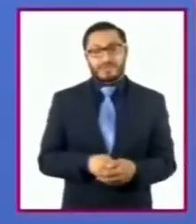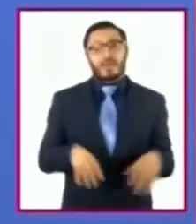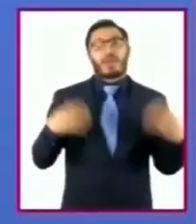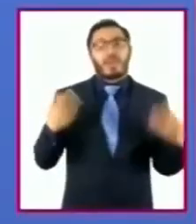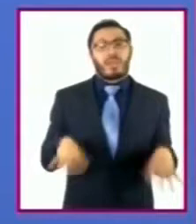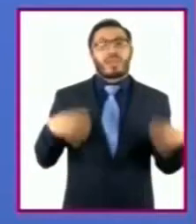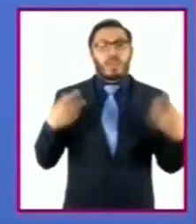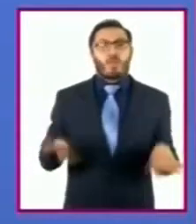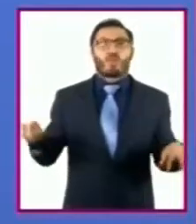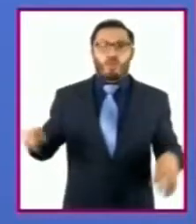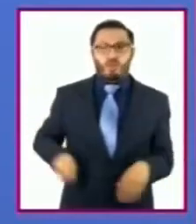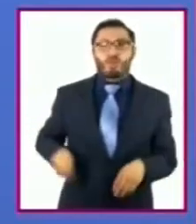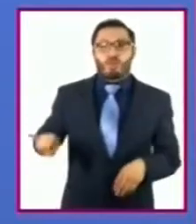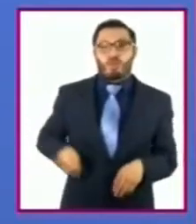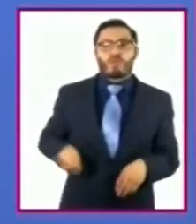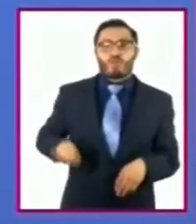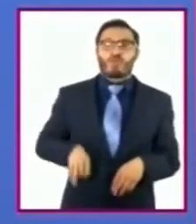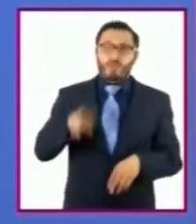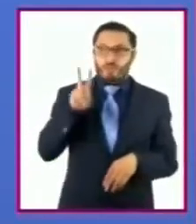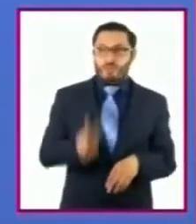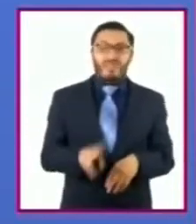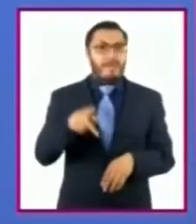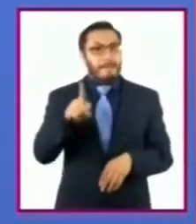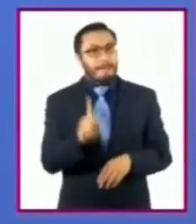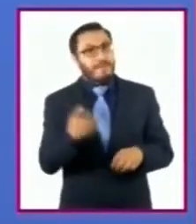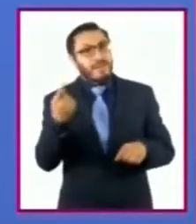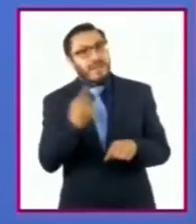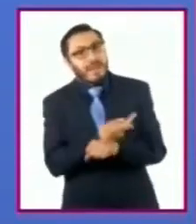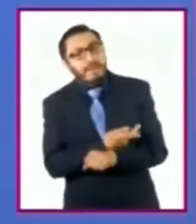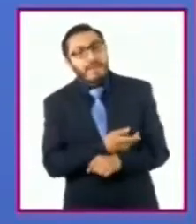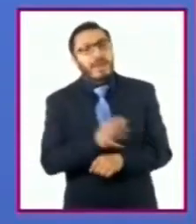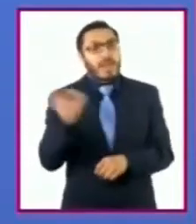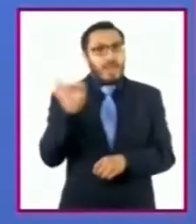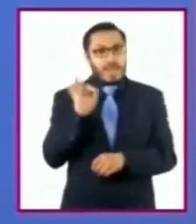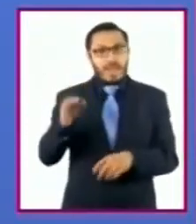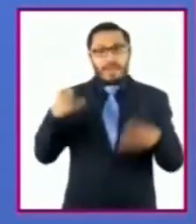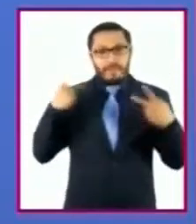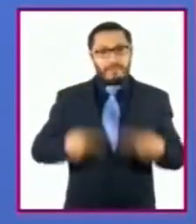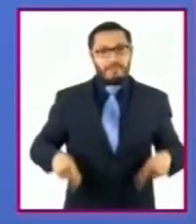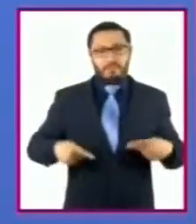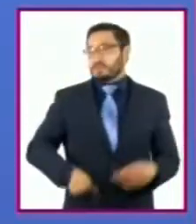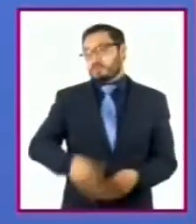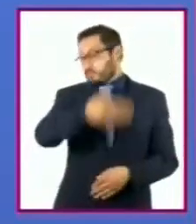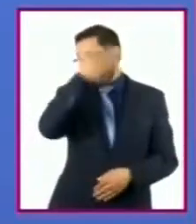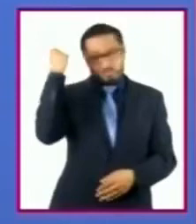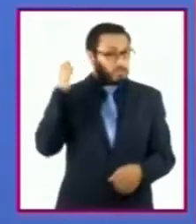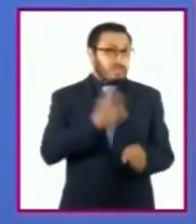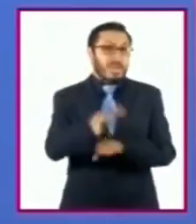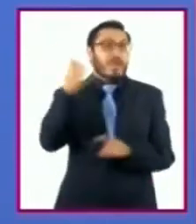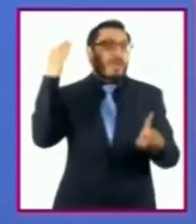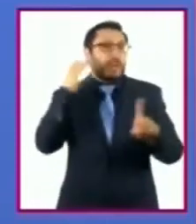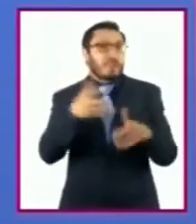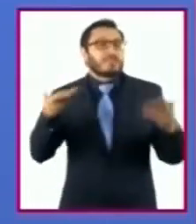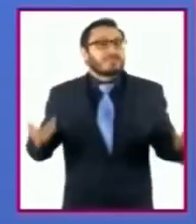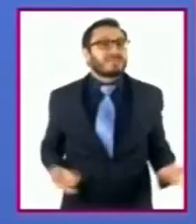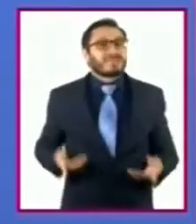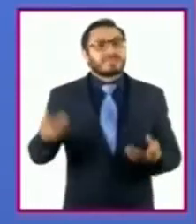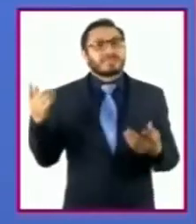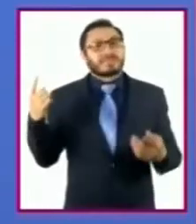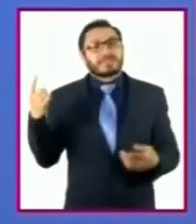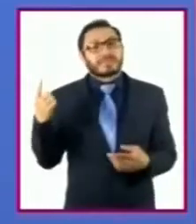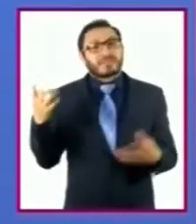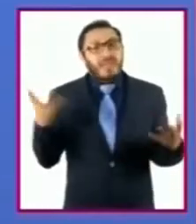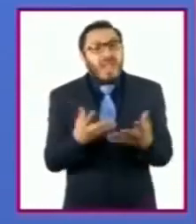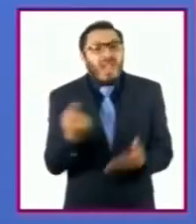nos comenta, doctora. Pero, ¿qué pasa cuando una persona no sabe lo que quiere? ¿Qué debe hacer en este